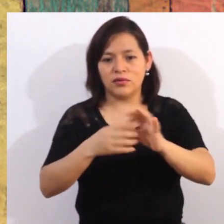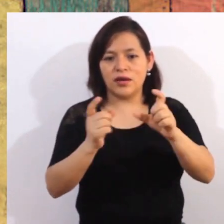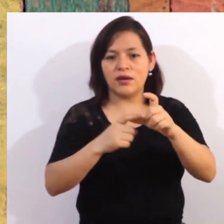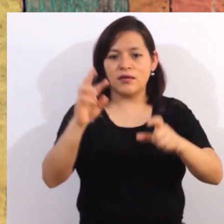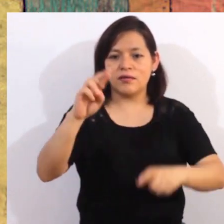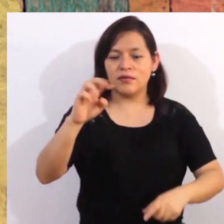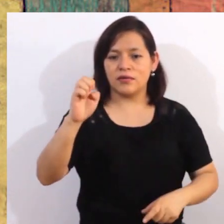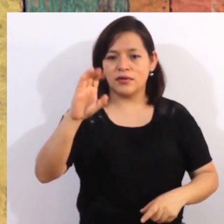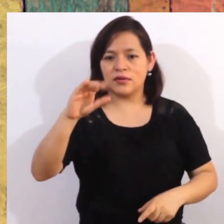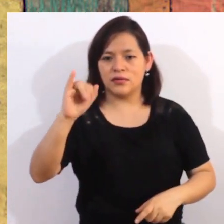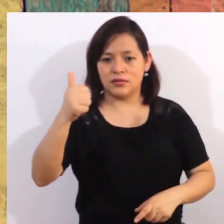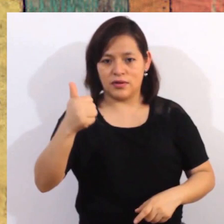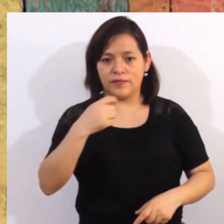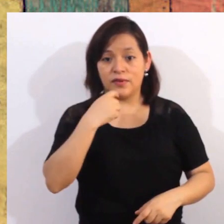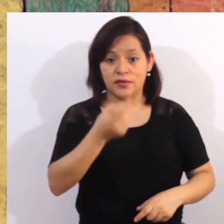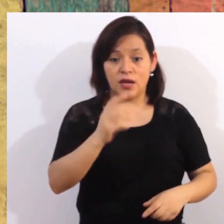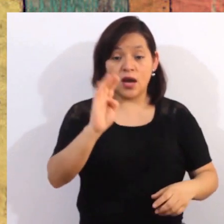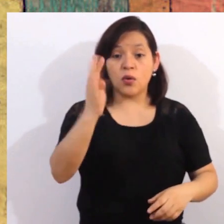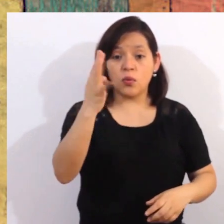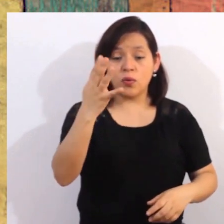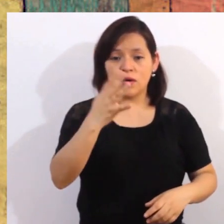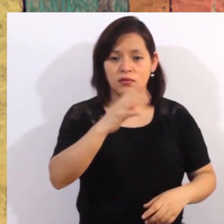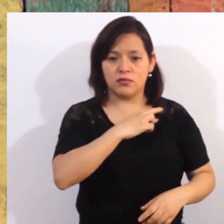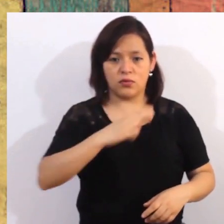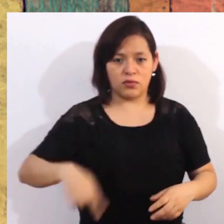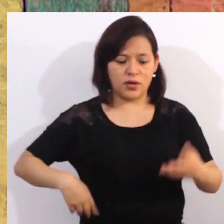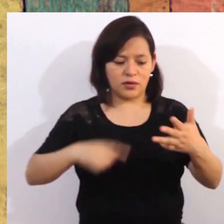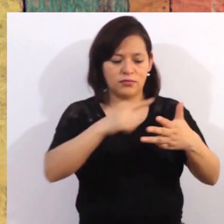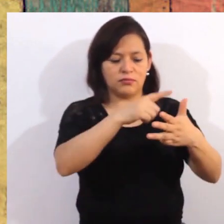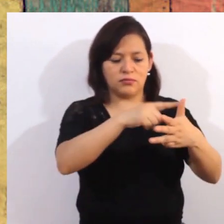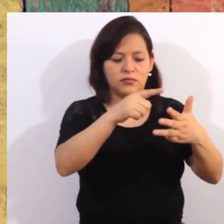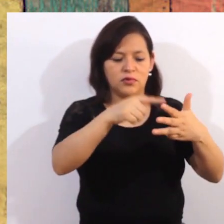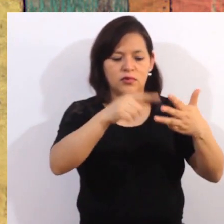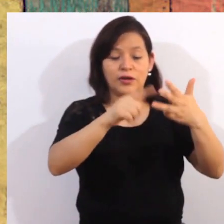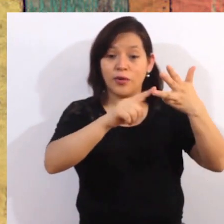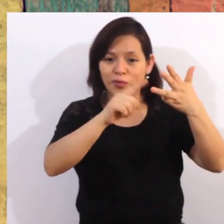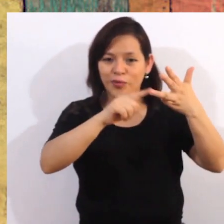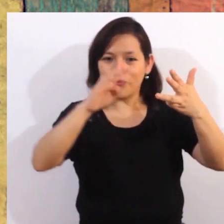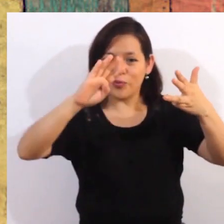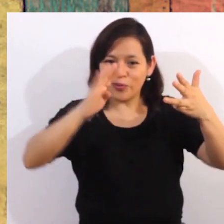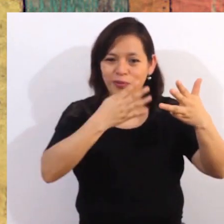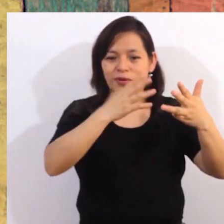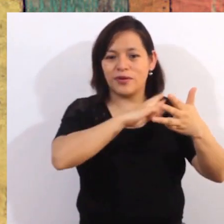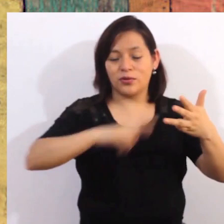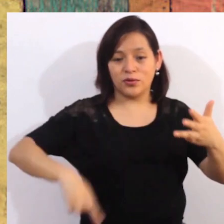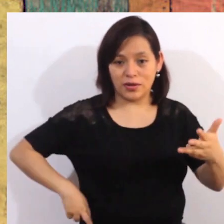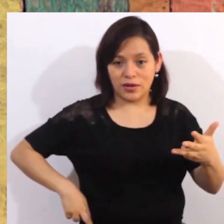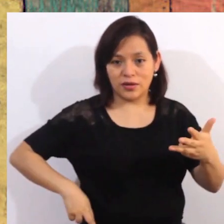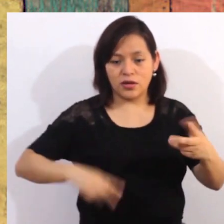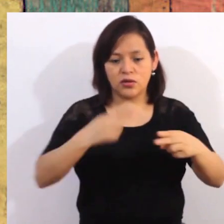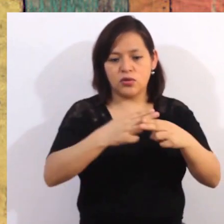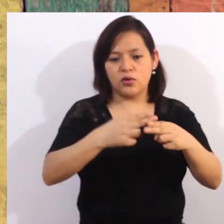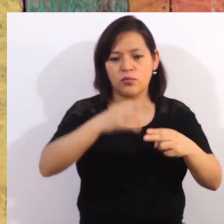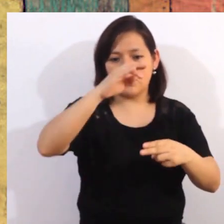ver a este cuarto rey. El cuarto rey definitivamente es el rey Jerjes. Él es hijo de Darío.